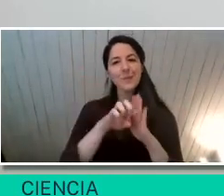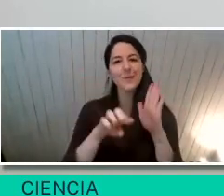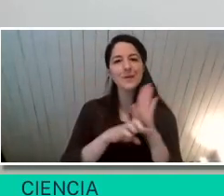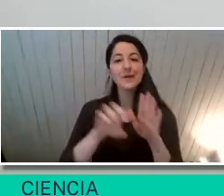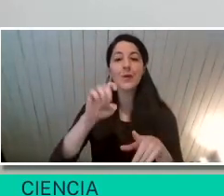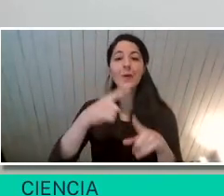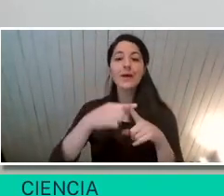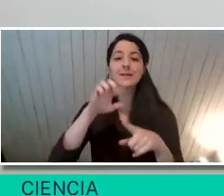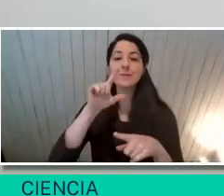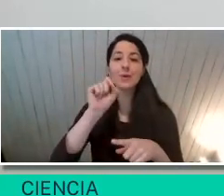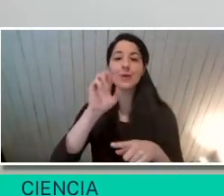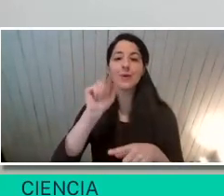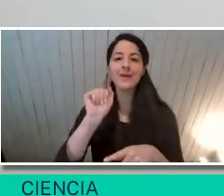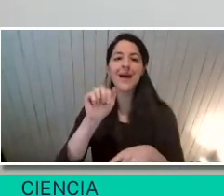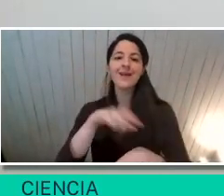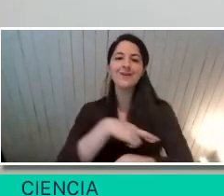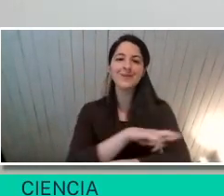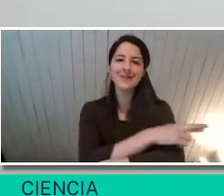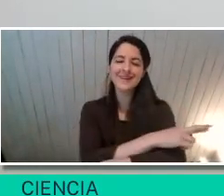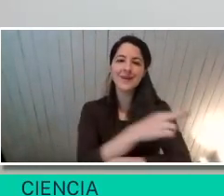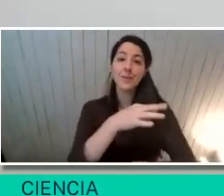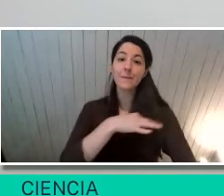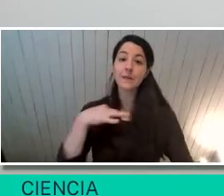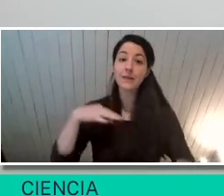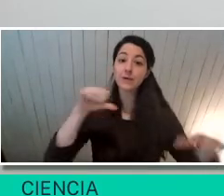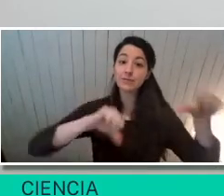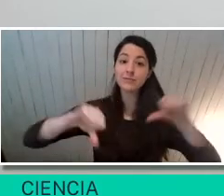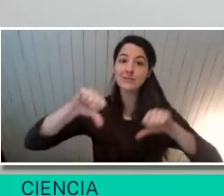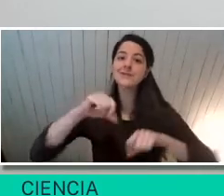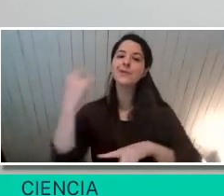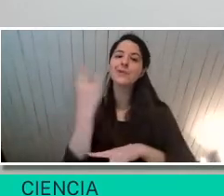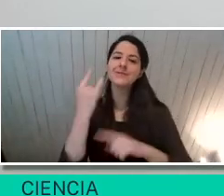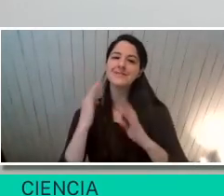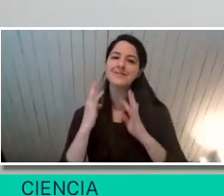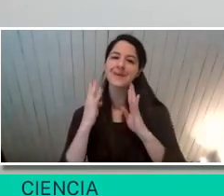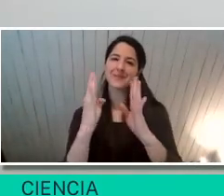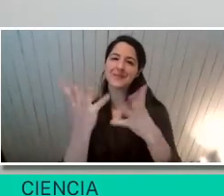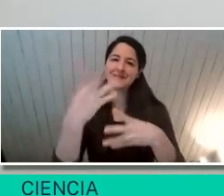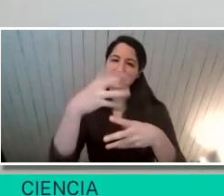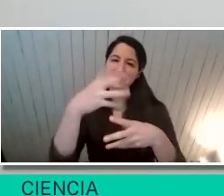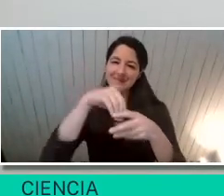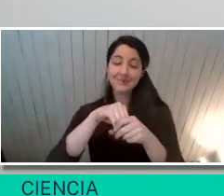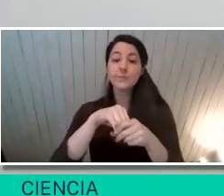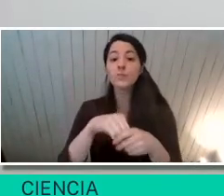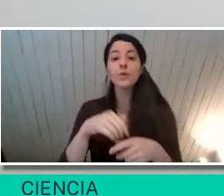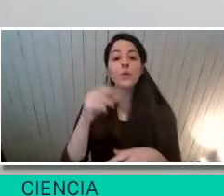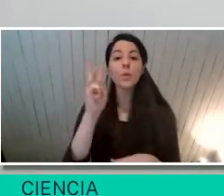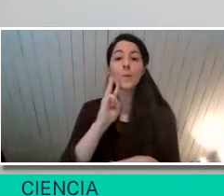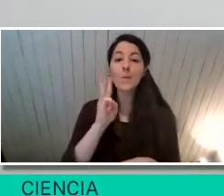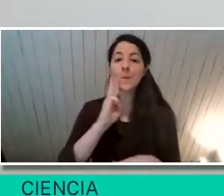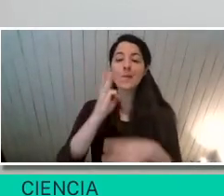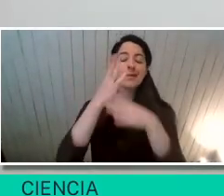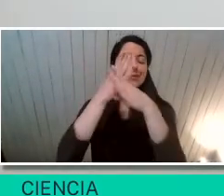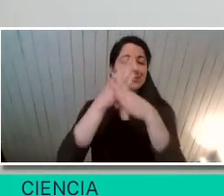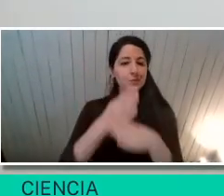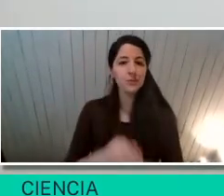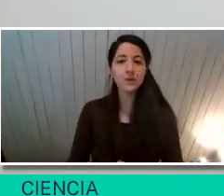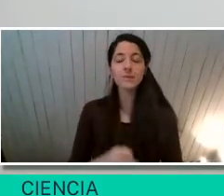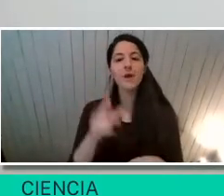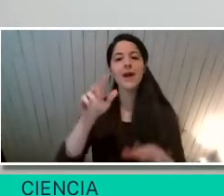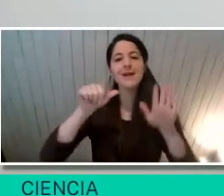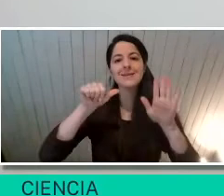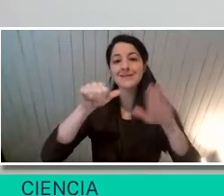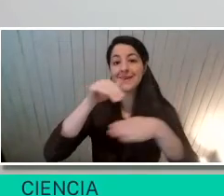y ejecutado por la Universidad Austral de Chile. Cada miércoles a las 18 horas les invitamos a ser parte de